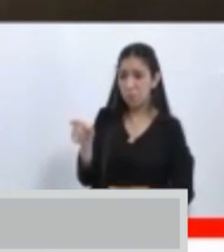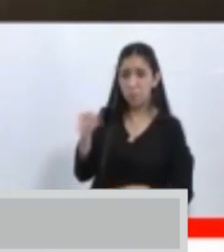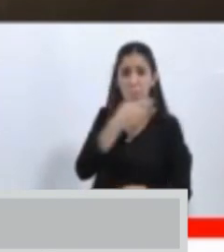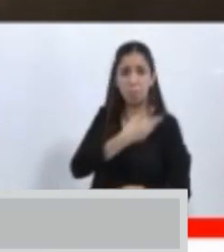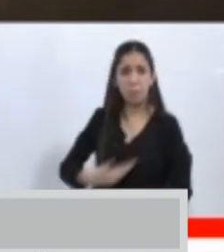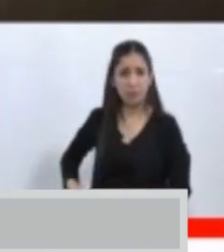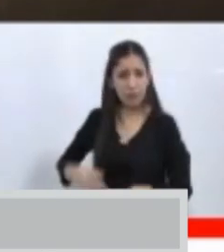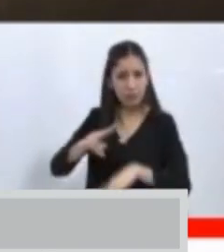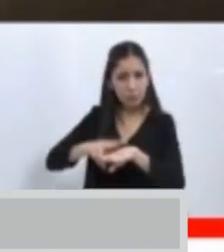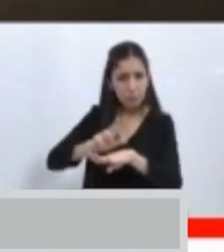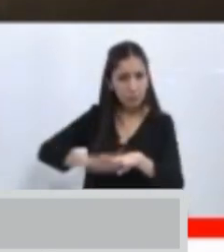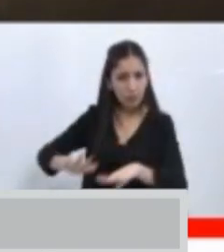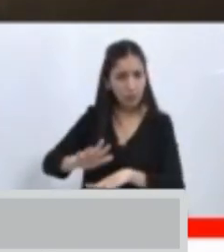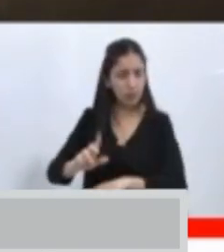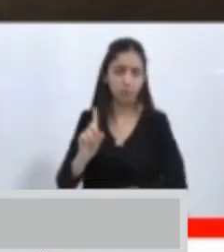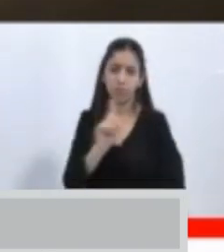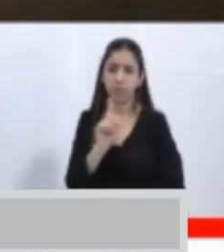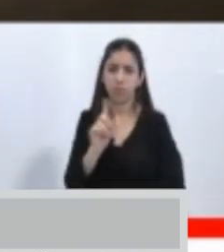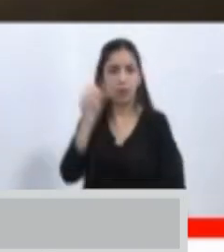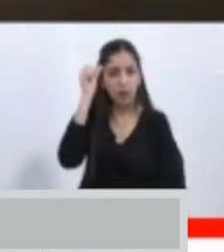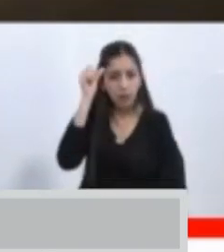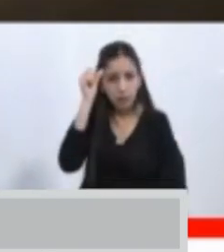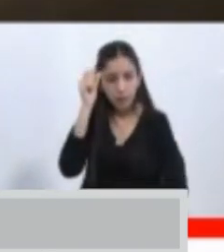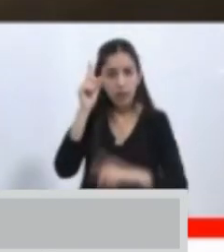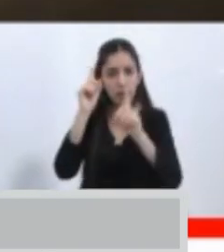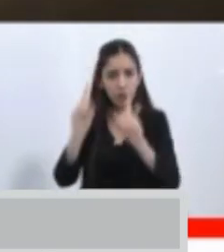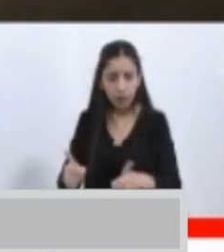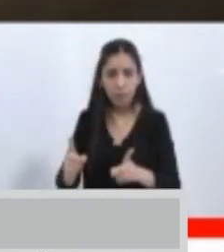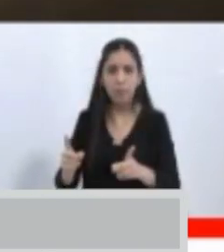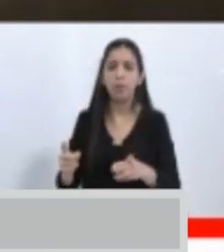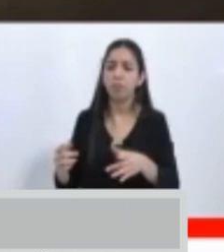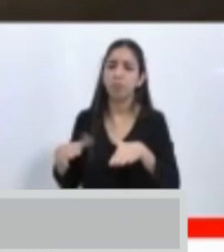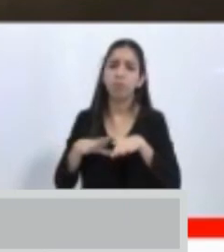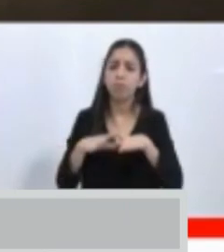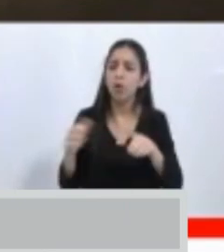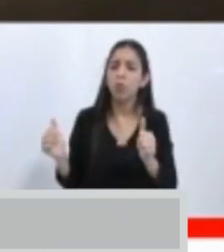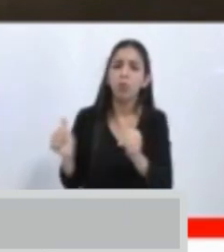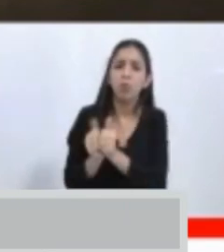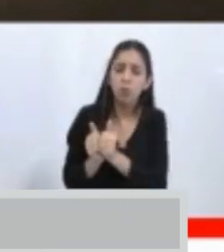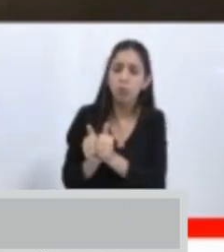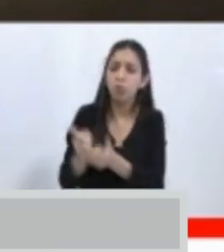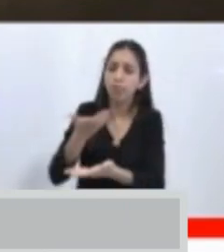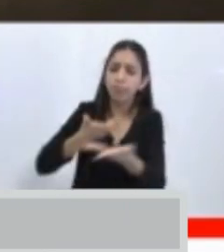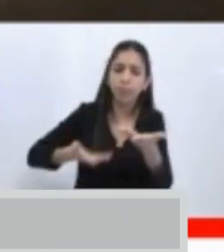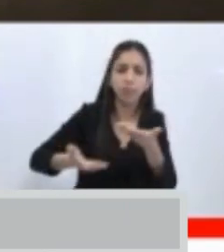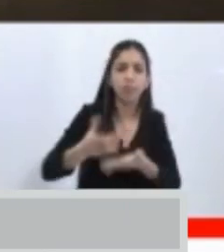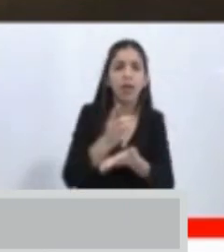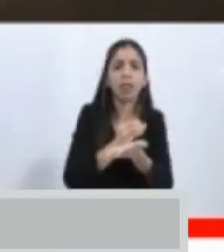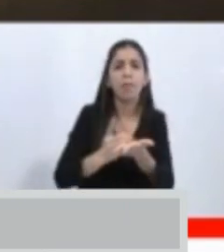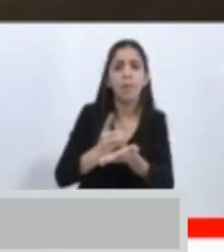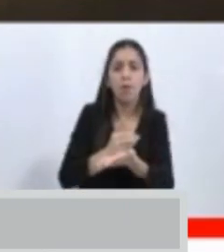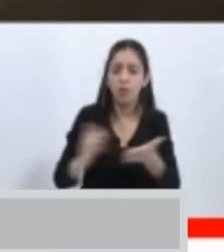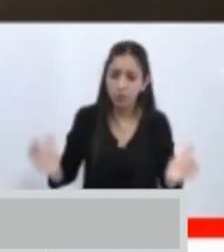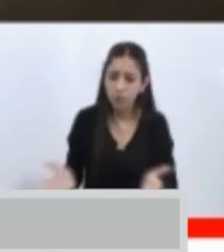No se trata de un presidente de la República. Se trata de ir consolidando nuestro